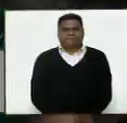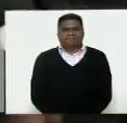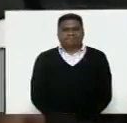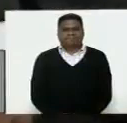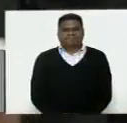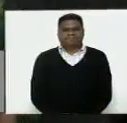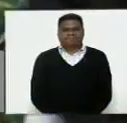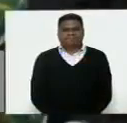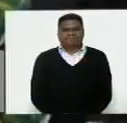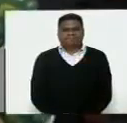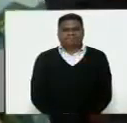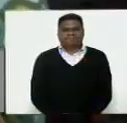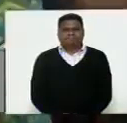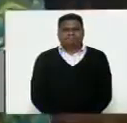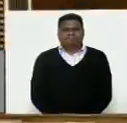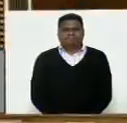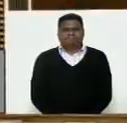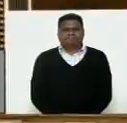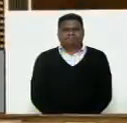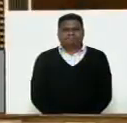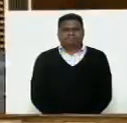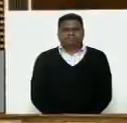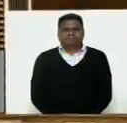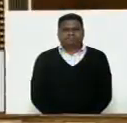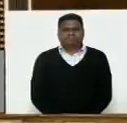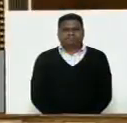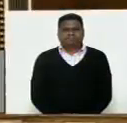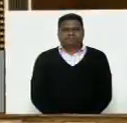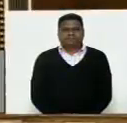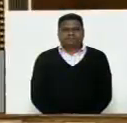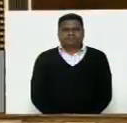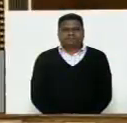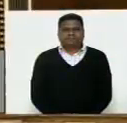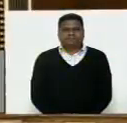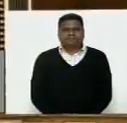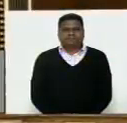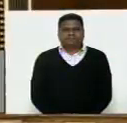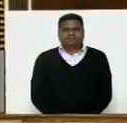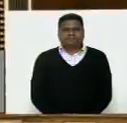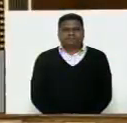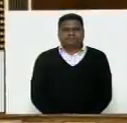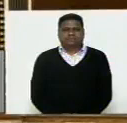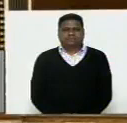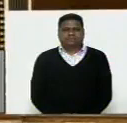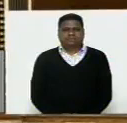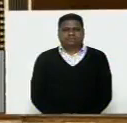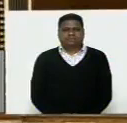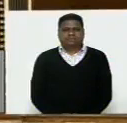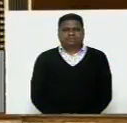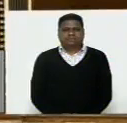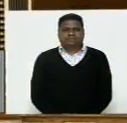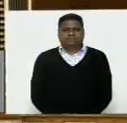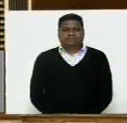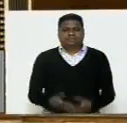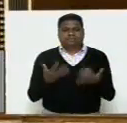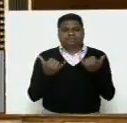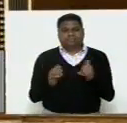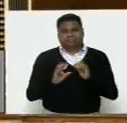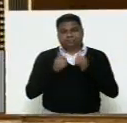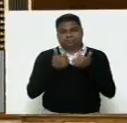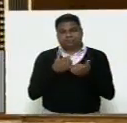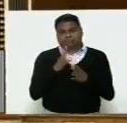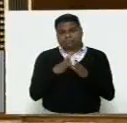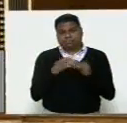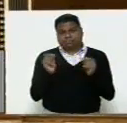Bueno, gracias a nuestra María León, vamos a dar inicio a la discusión de la ley. Hoy vamos a aprobar